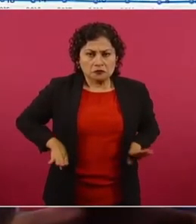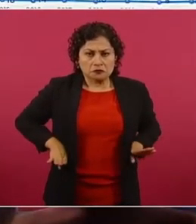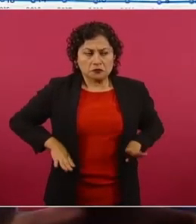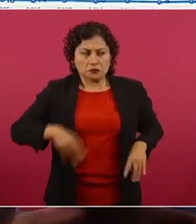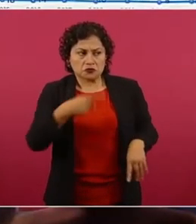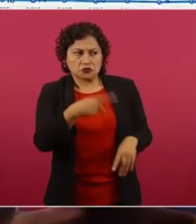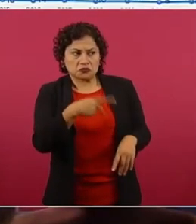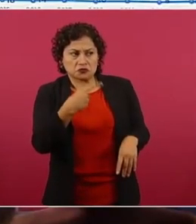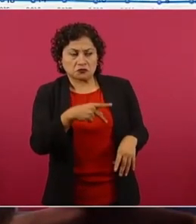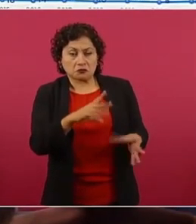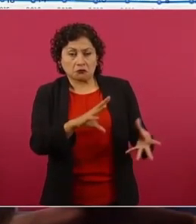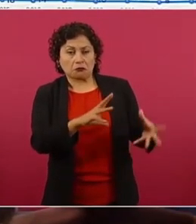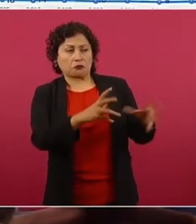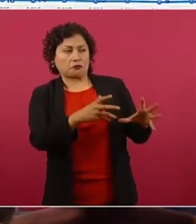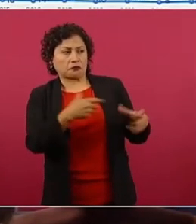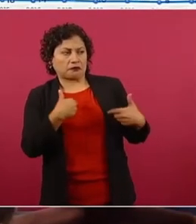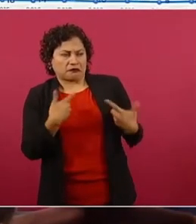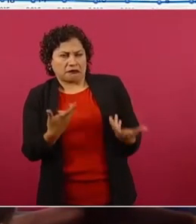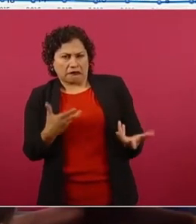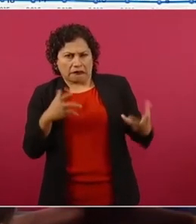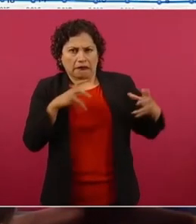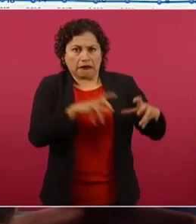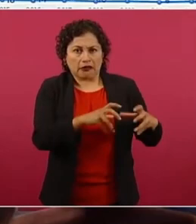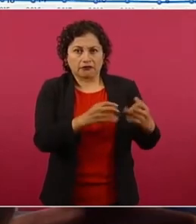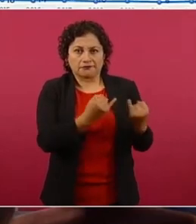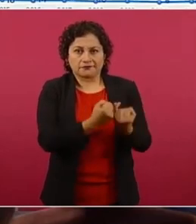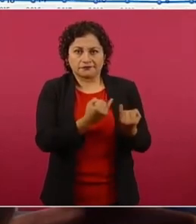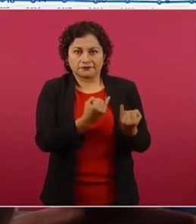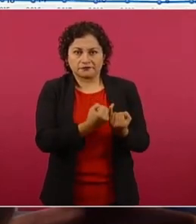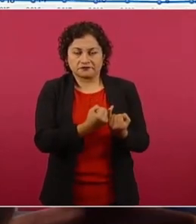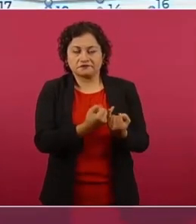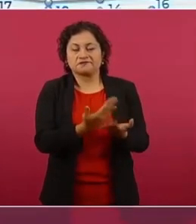y además con mucha hipocresía,